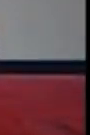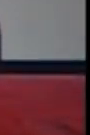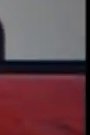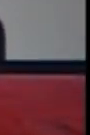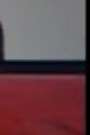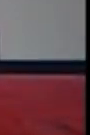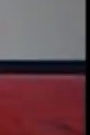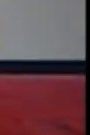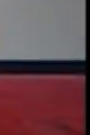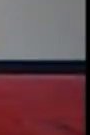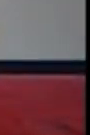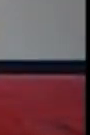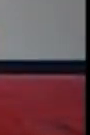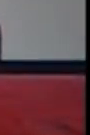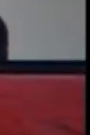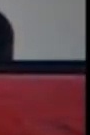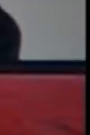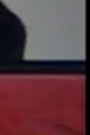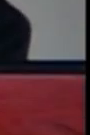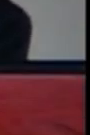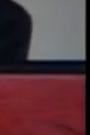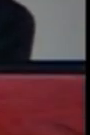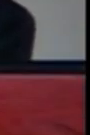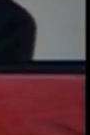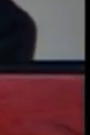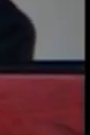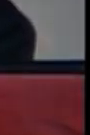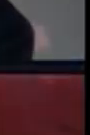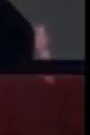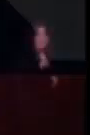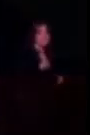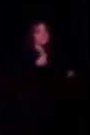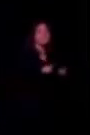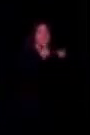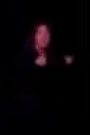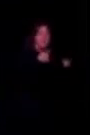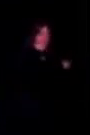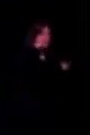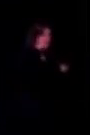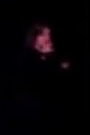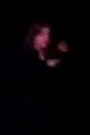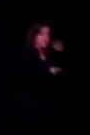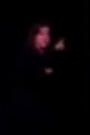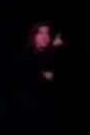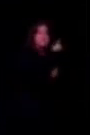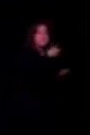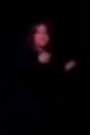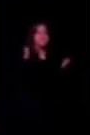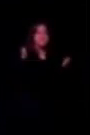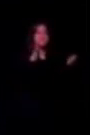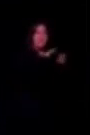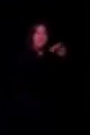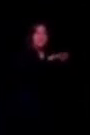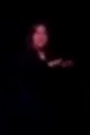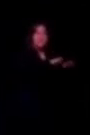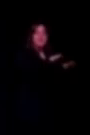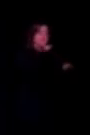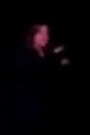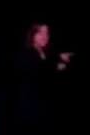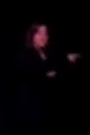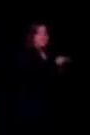hacer nada, van a salir, pero vamos, como una bala, da igual, ya verás cómo van adelante. Pues es la profecía autocumplida. Cuando tú